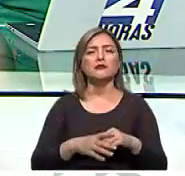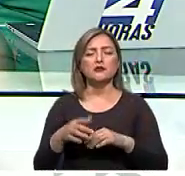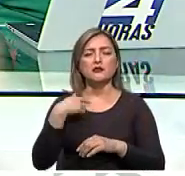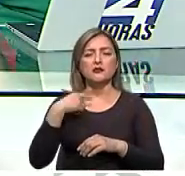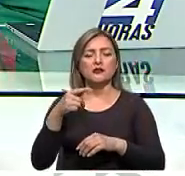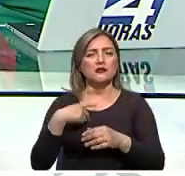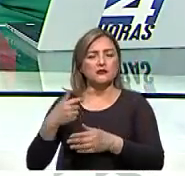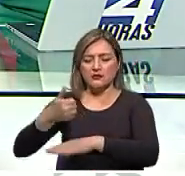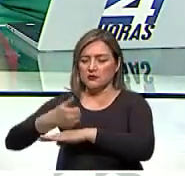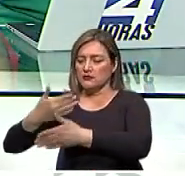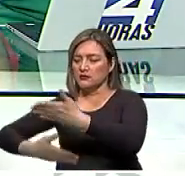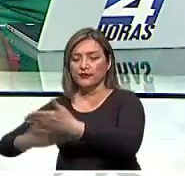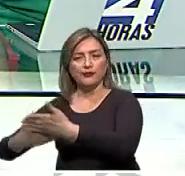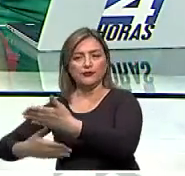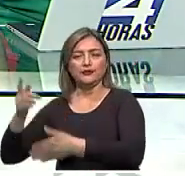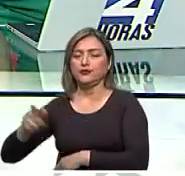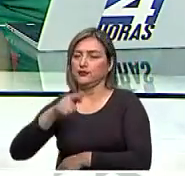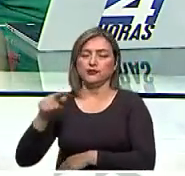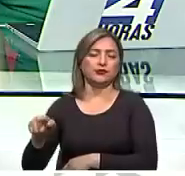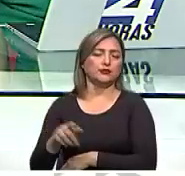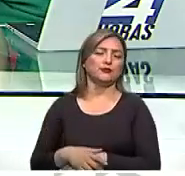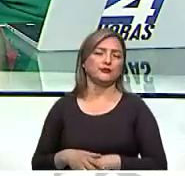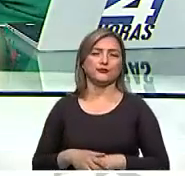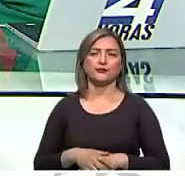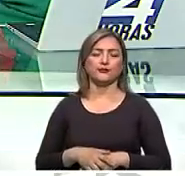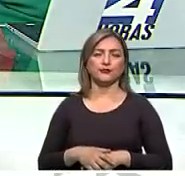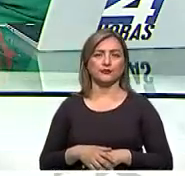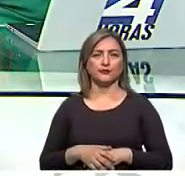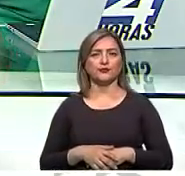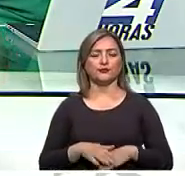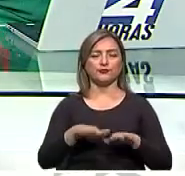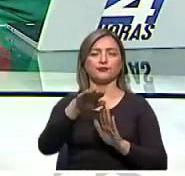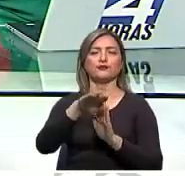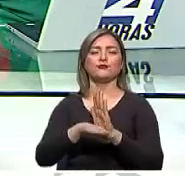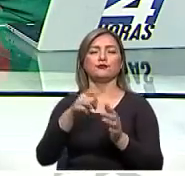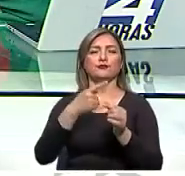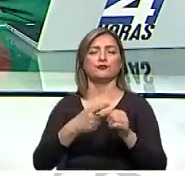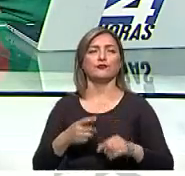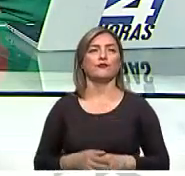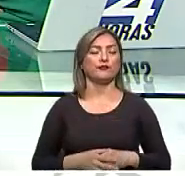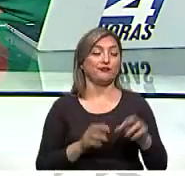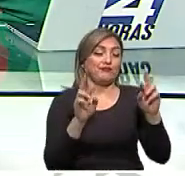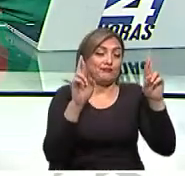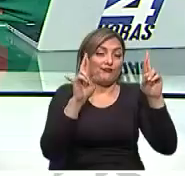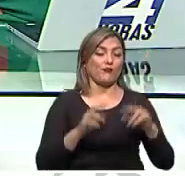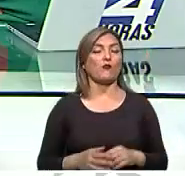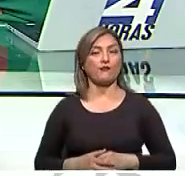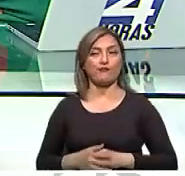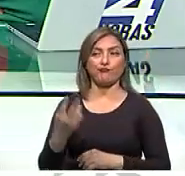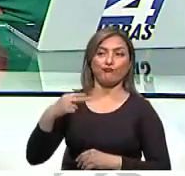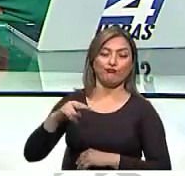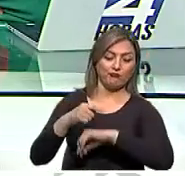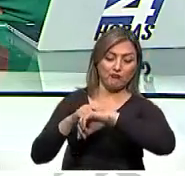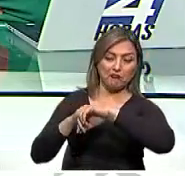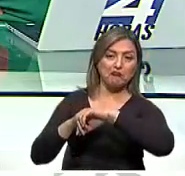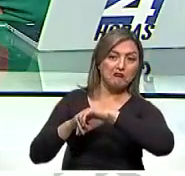hay salvoconductos, con lo que específicamente se espera que reduzca pues el número de vehículos en Quito, ¿no? Ojalá que sí, porque se ha visto ya a estas